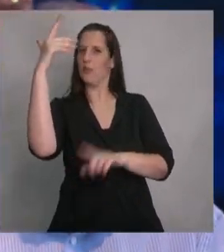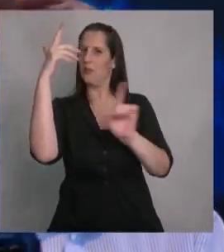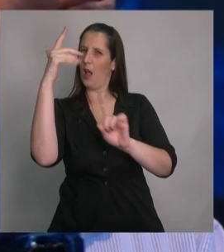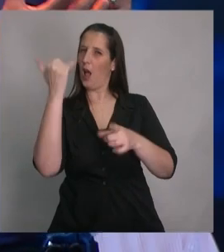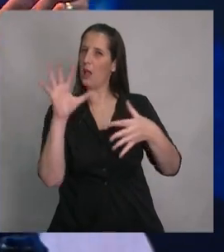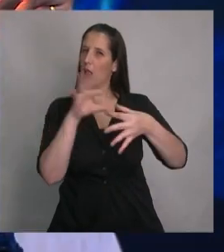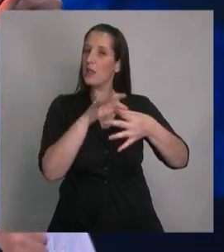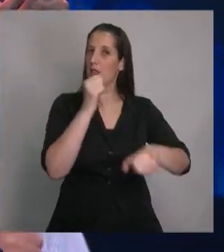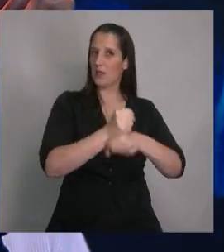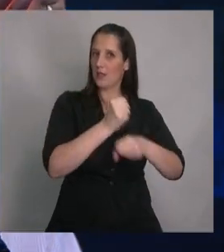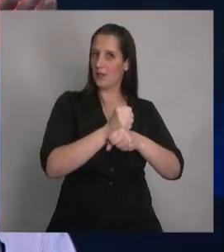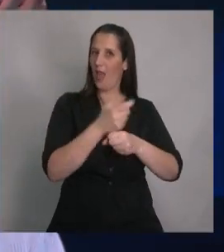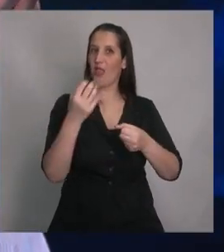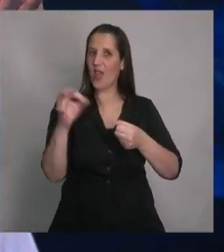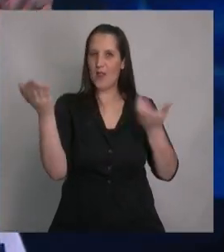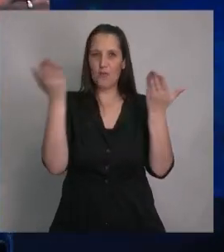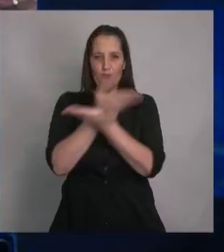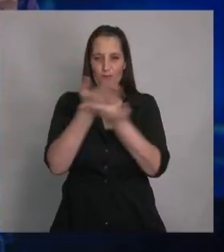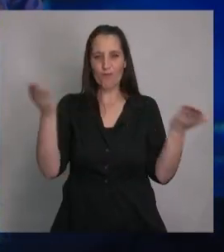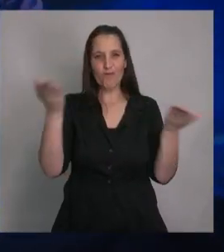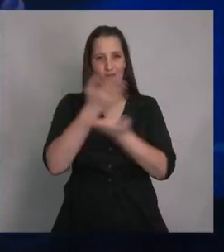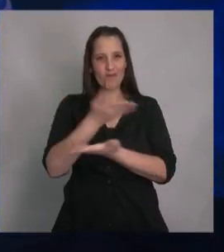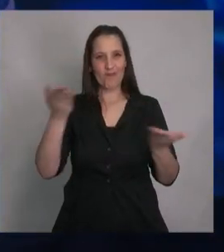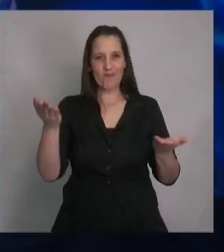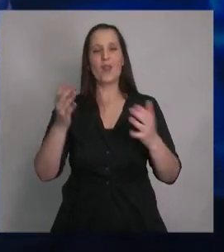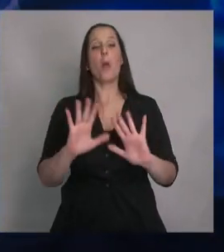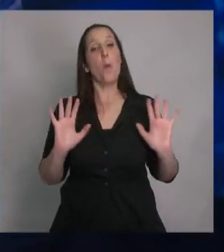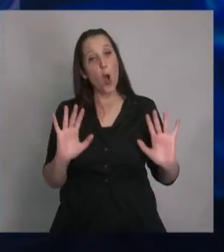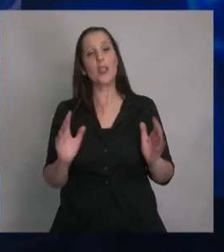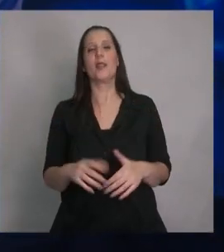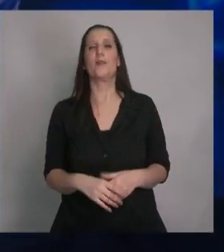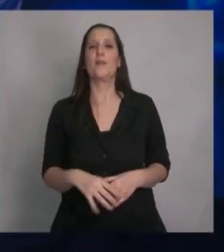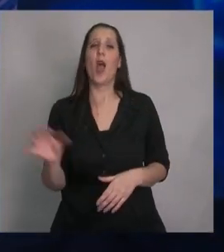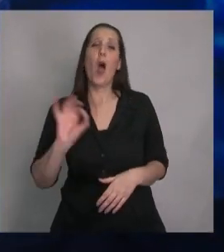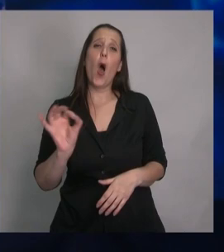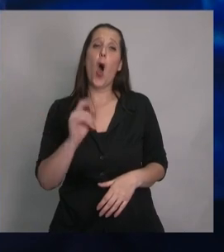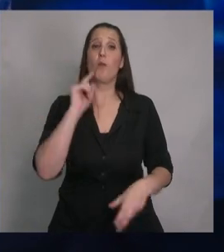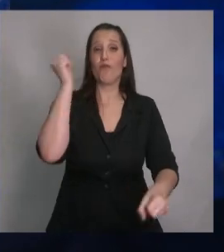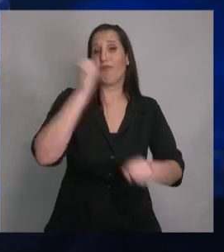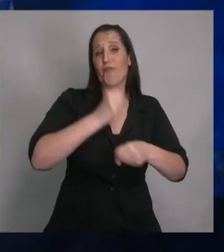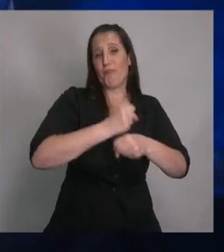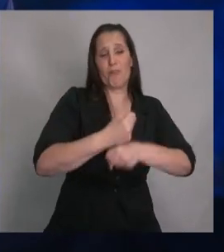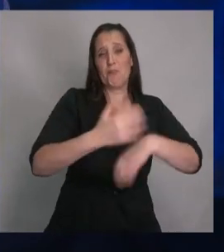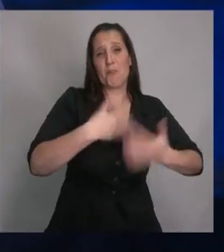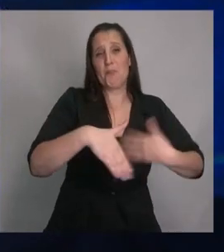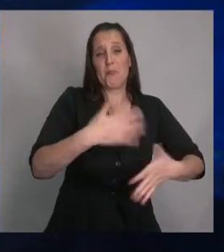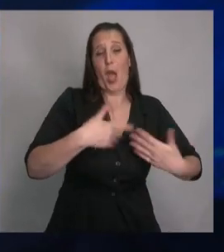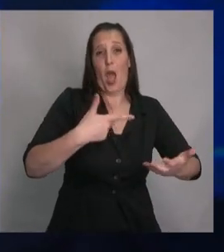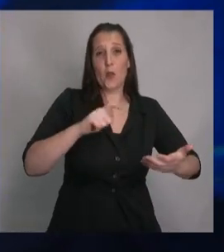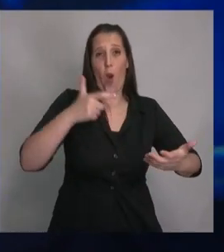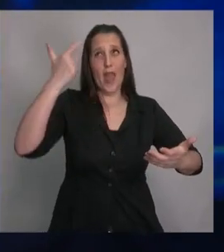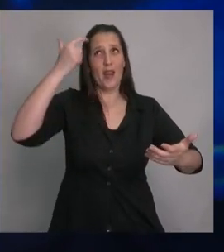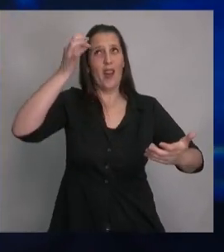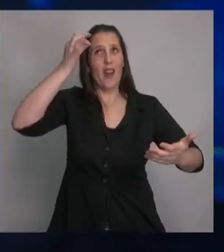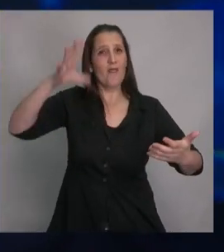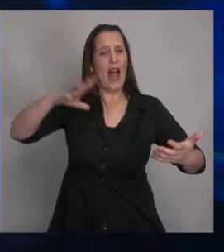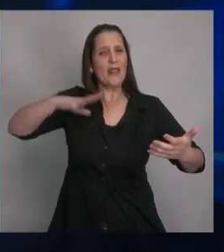alumbrar la teoría con la acción política. Porque si no, o en la acción política sin cerebro vamos al